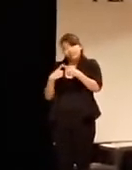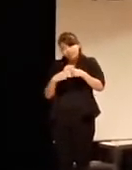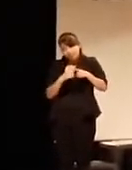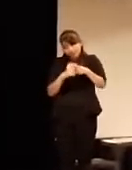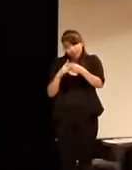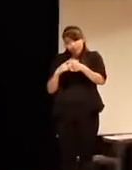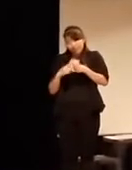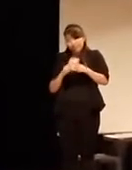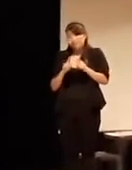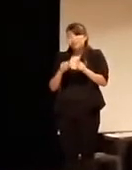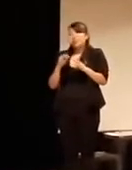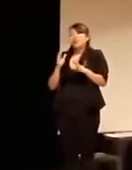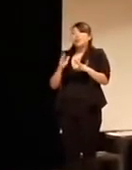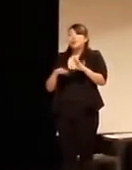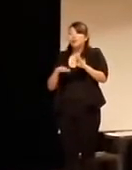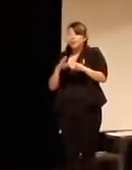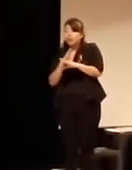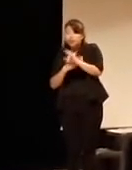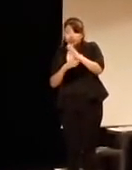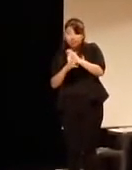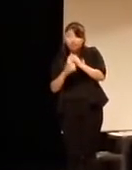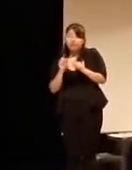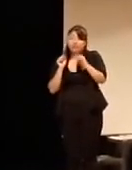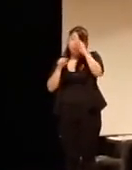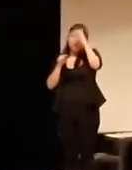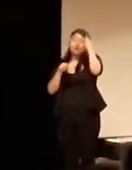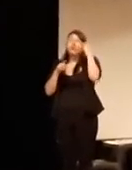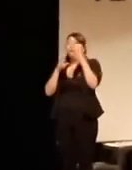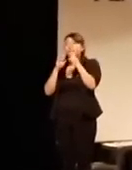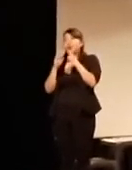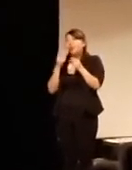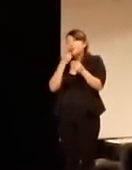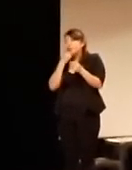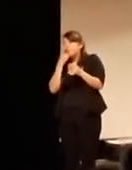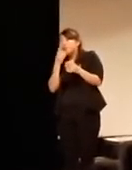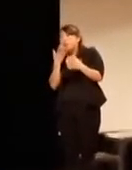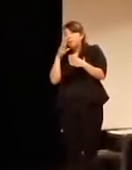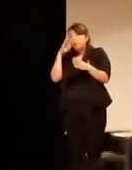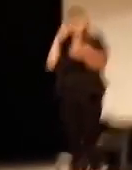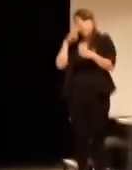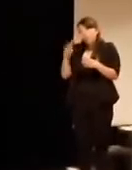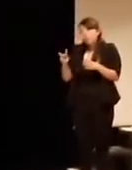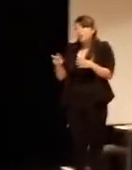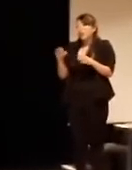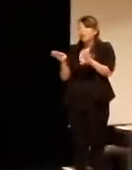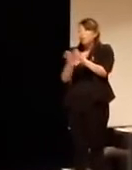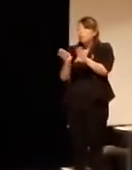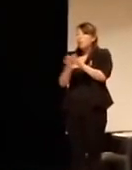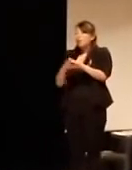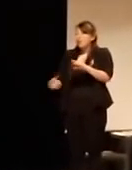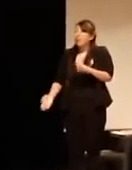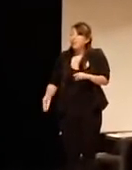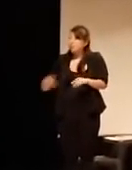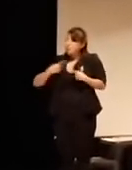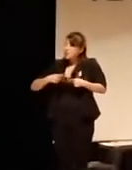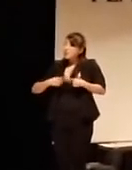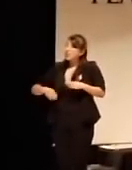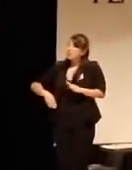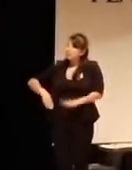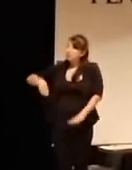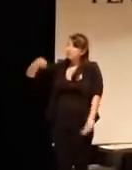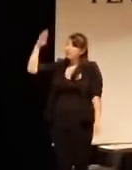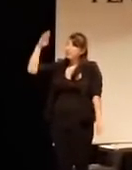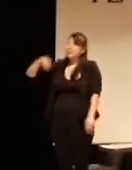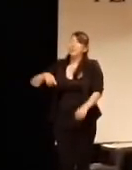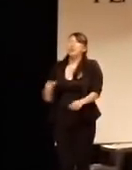son constantes en este trayecto. No vamos a formar para adaptarnos a un futuro, sino